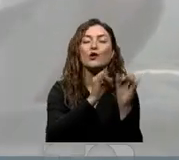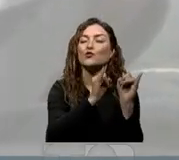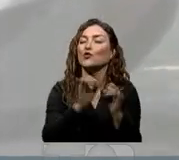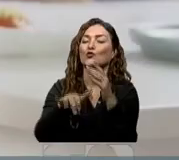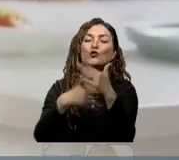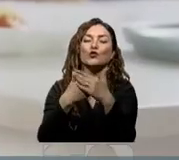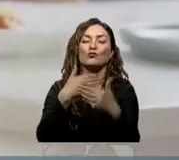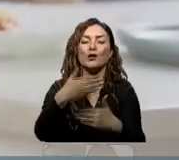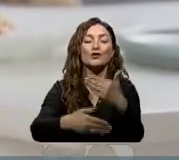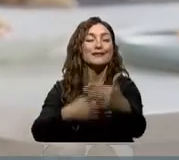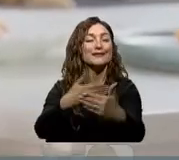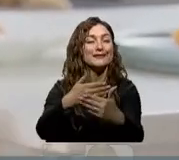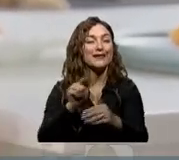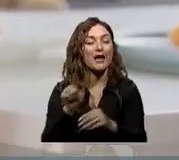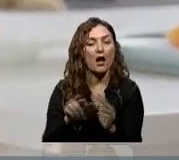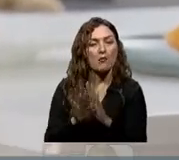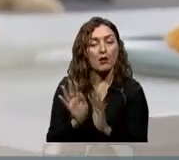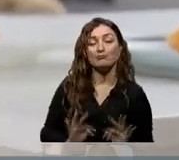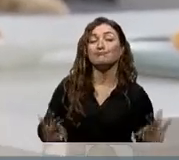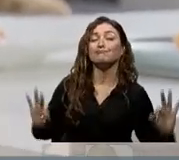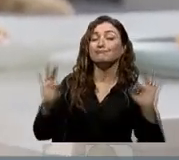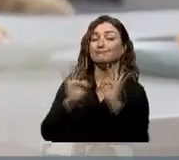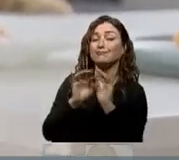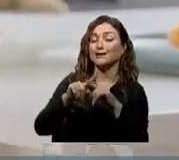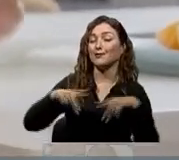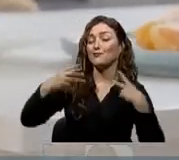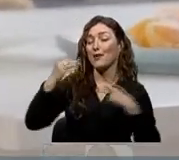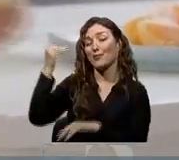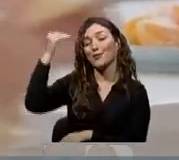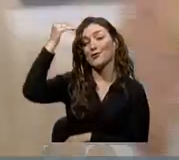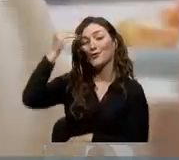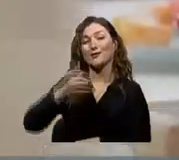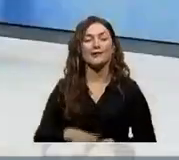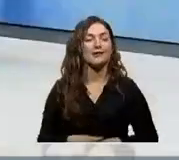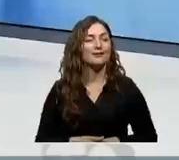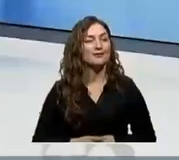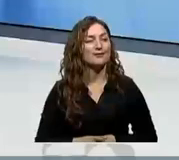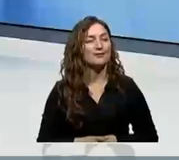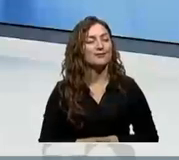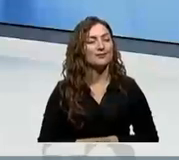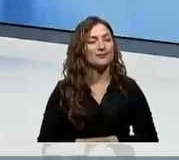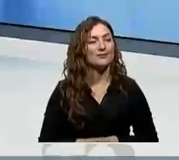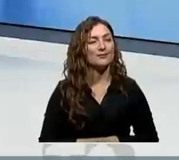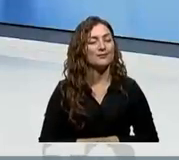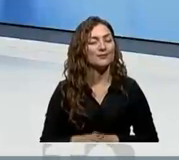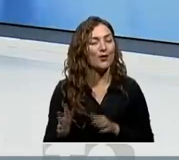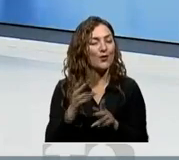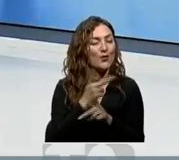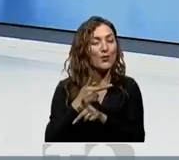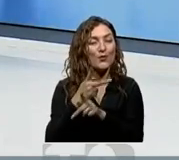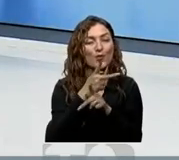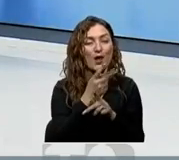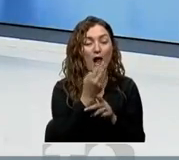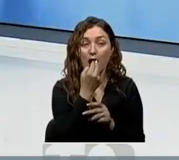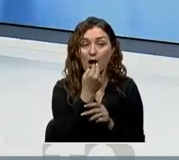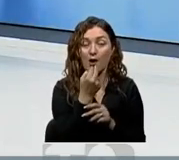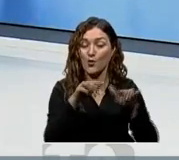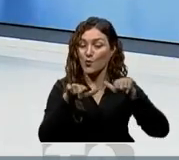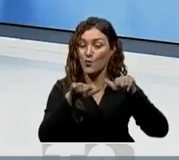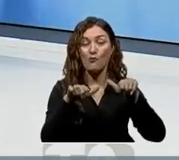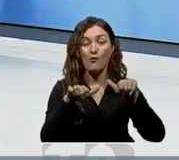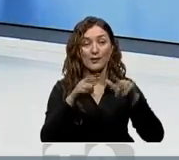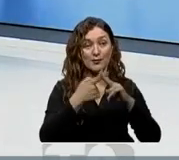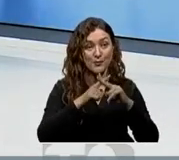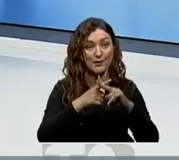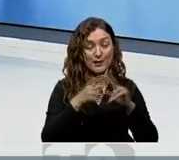de estas etapas que serán determinantes hasta la vida adulta. Pero los cuidados y la nutrición en esta etapa